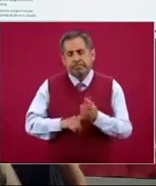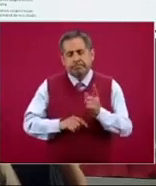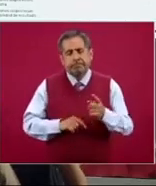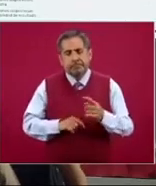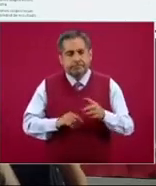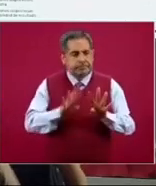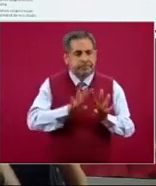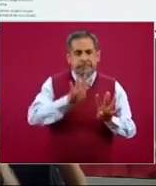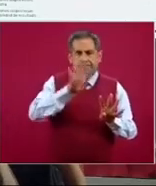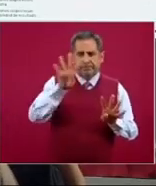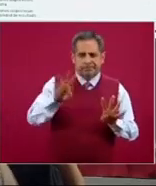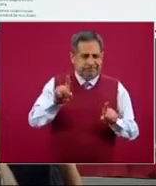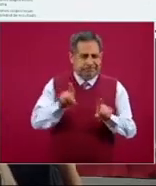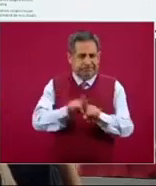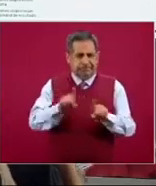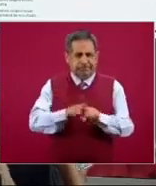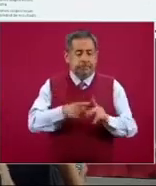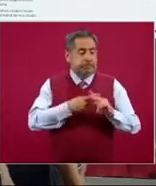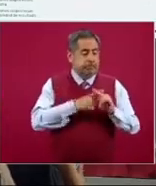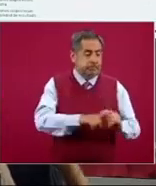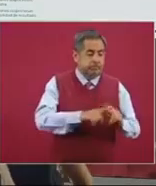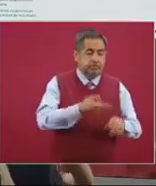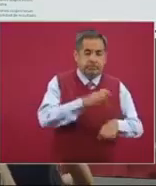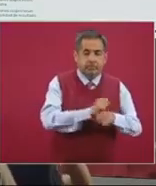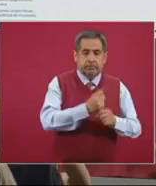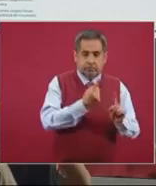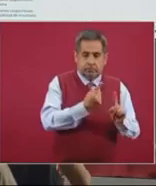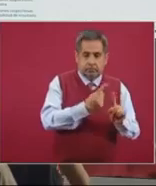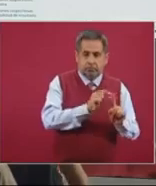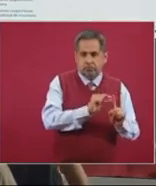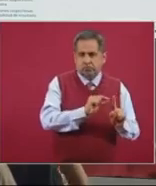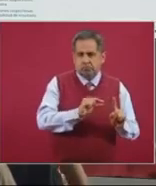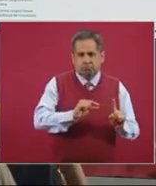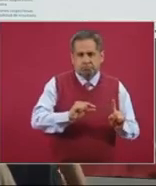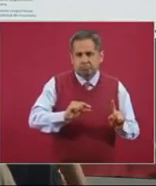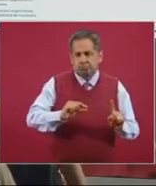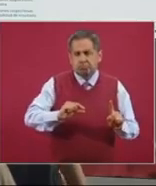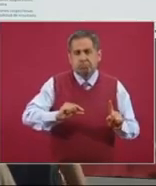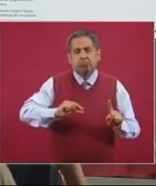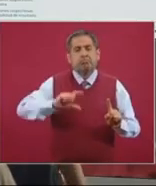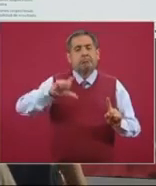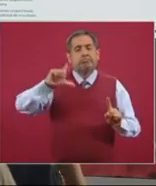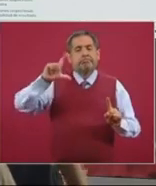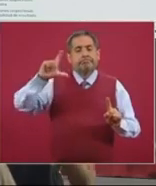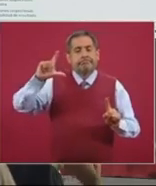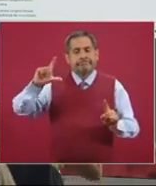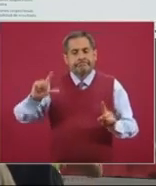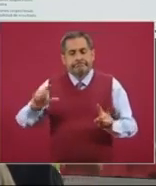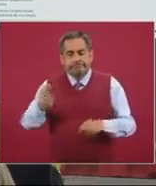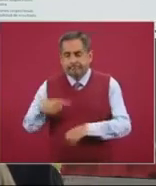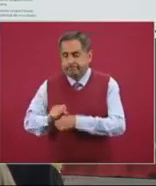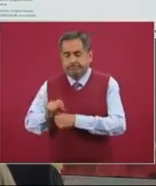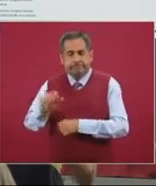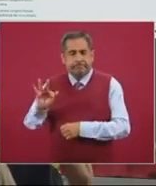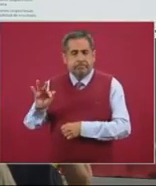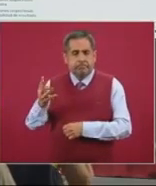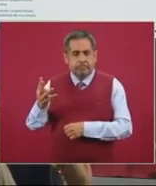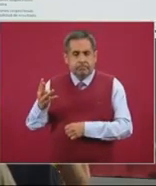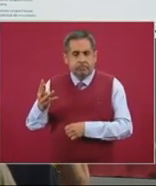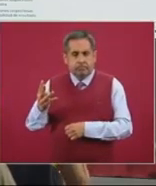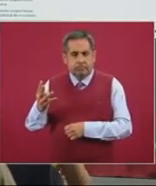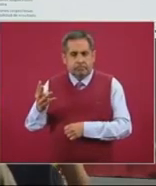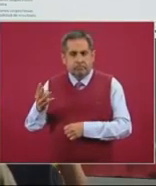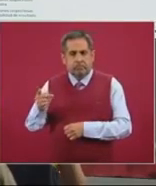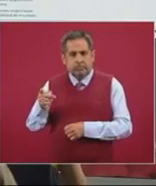del gráfico es la misma, empezó en la semana 1 del año, 1 de enero, termina esta gráfica en la semana 44, aunque no traiga